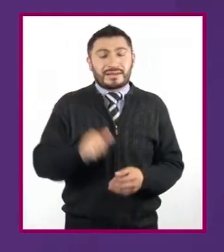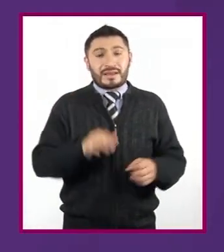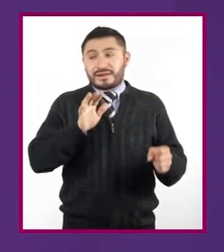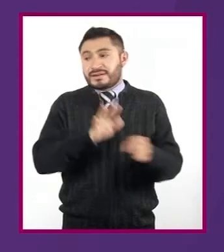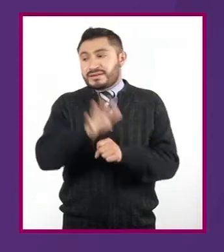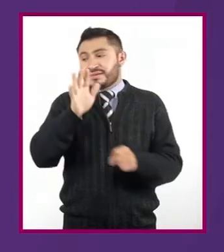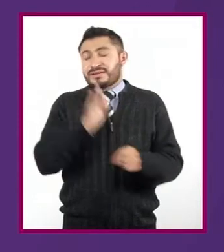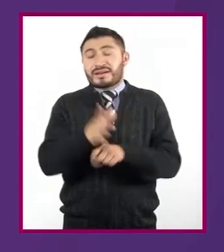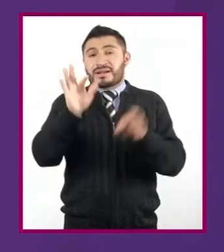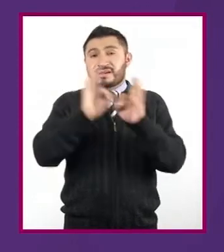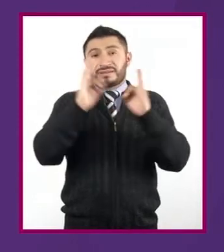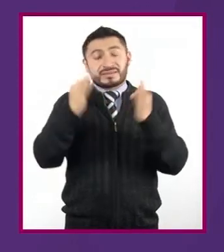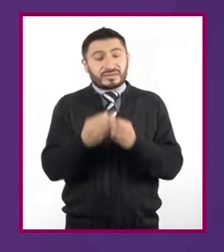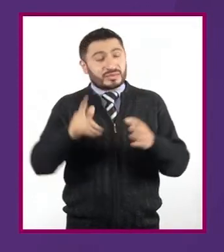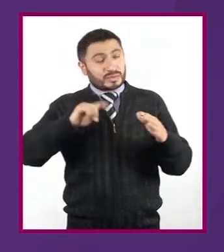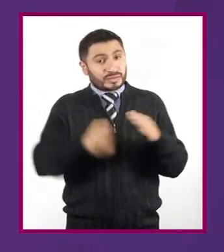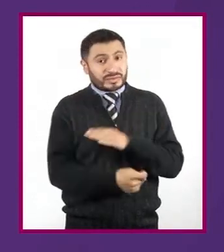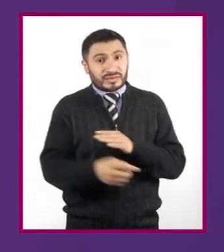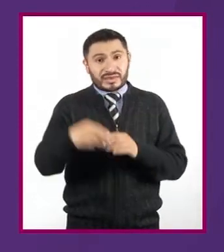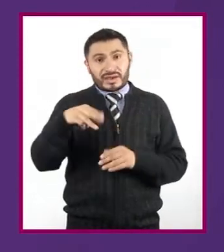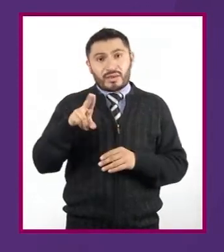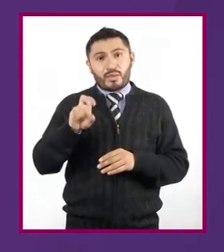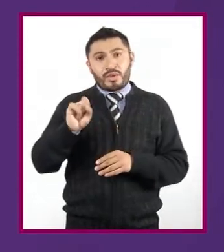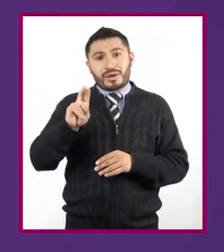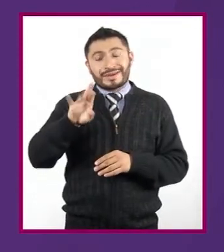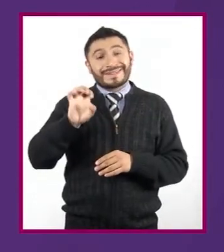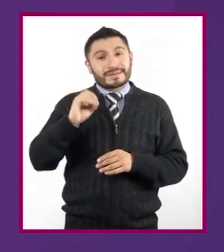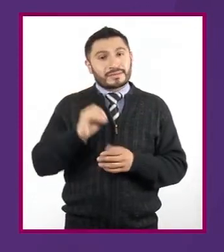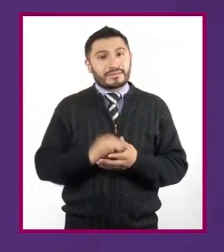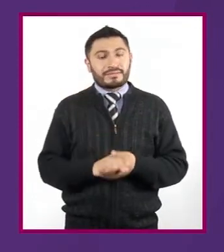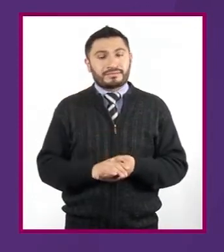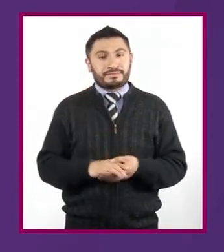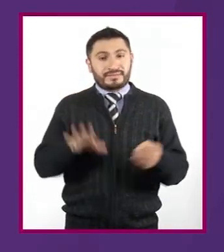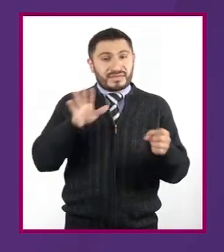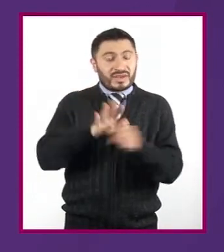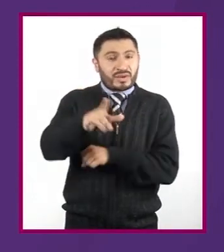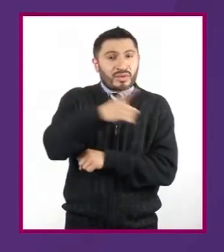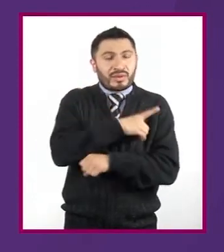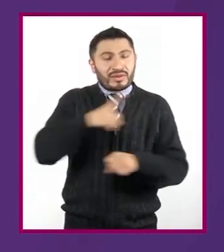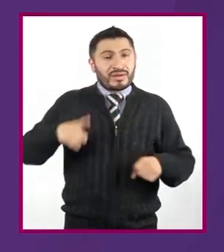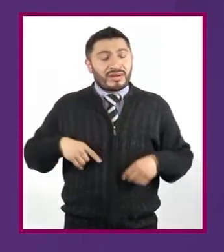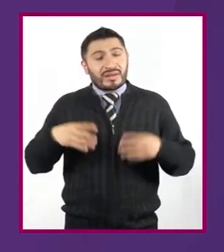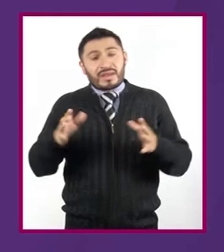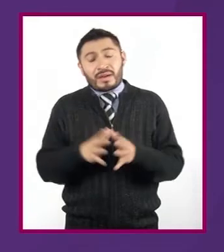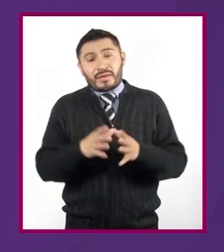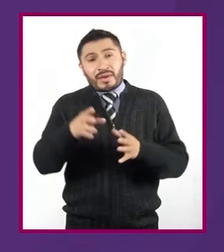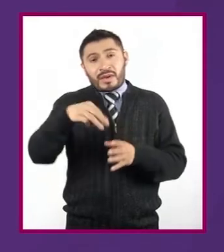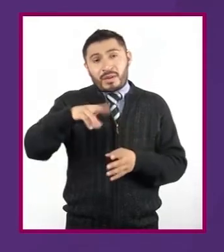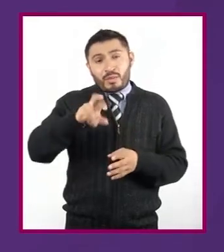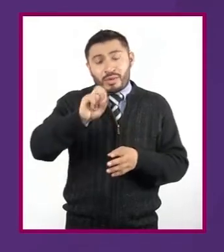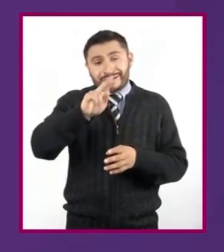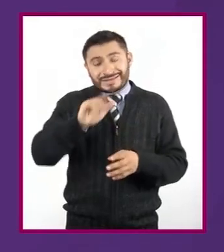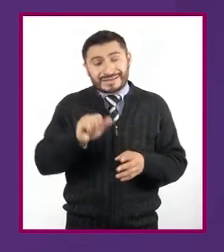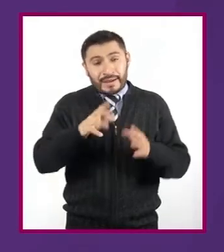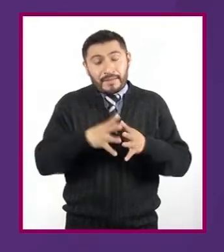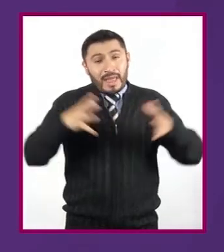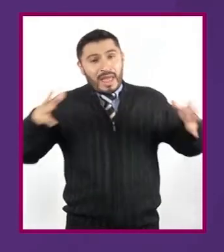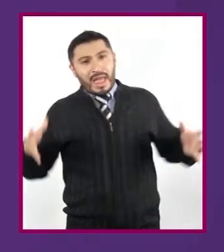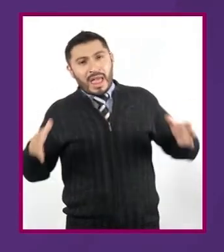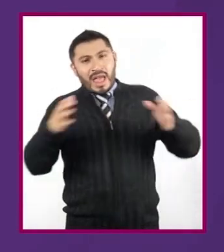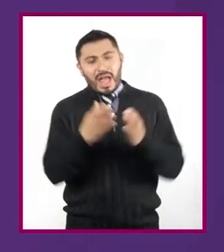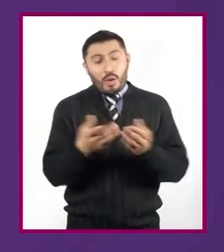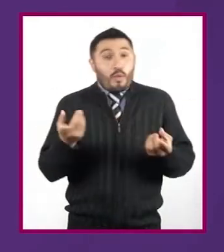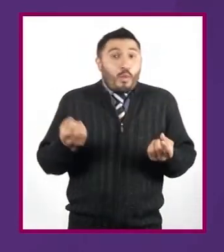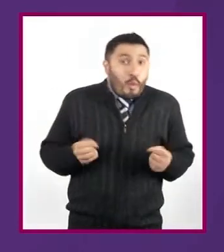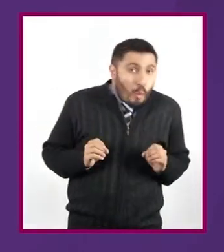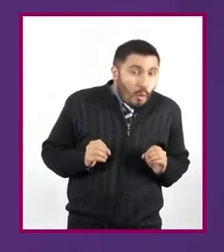¿Cuáles son los métodos o técnicas de muestreo? ¿Cuál debe ser el tamaño de la muestra? ¿O dónde